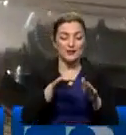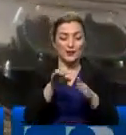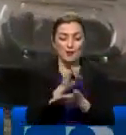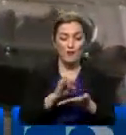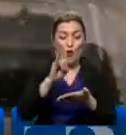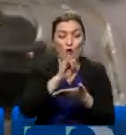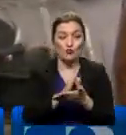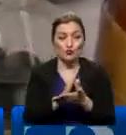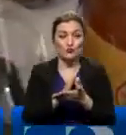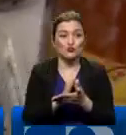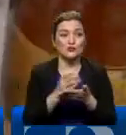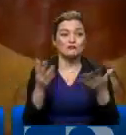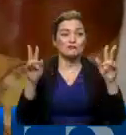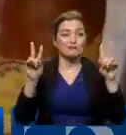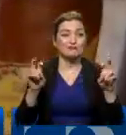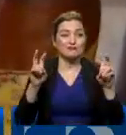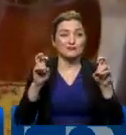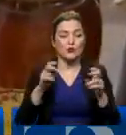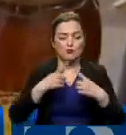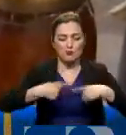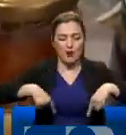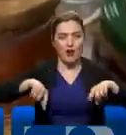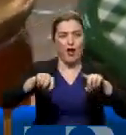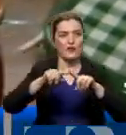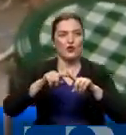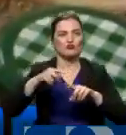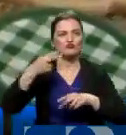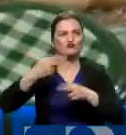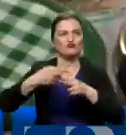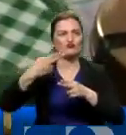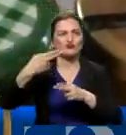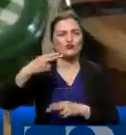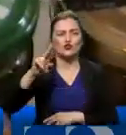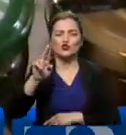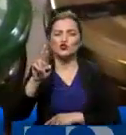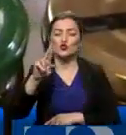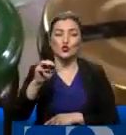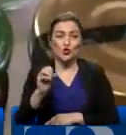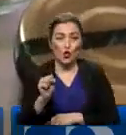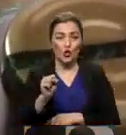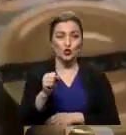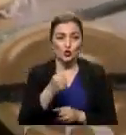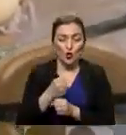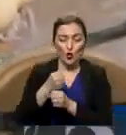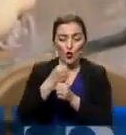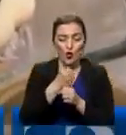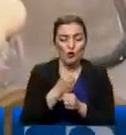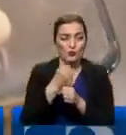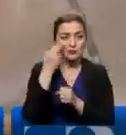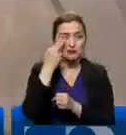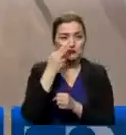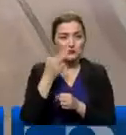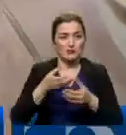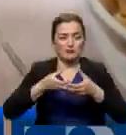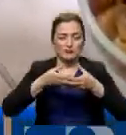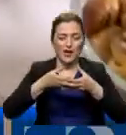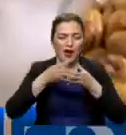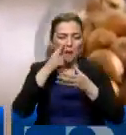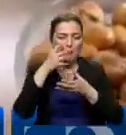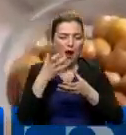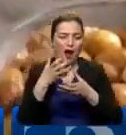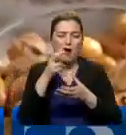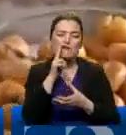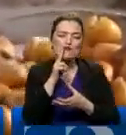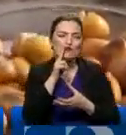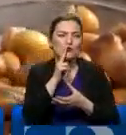también los churros, un plato típico de nuestra zona, también es la colada con churros. Tenemos los pestiños con miel, las golosinas de